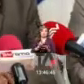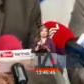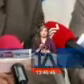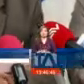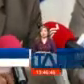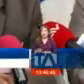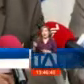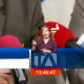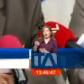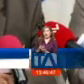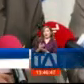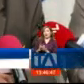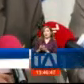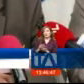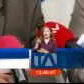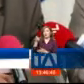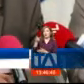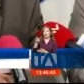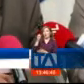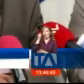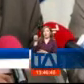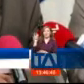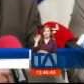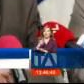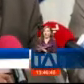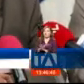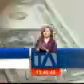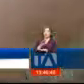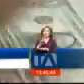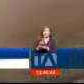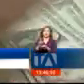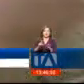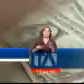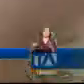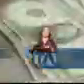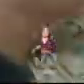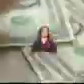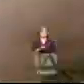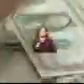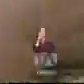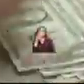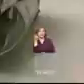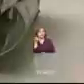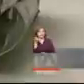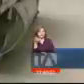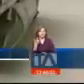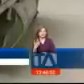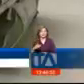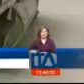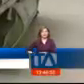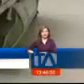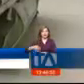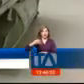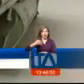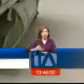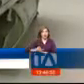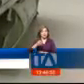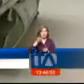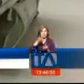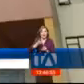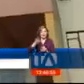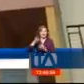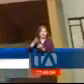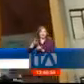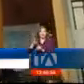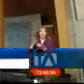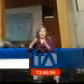plata y que nos olvidemos del dinero, le han dicho al señor director financiero. La falta de dinero que ha motivado el retraso en el cumplimiento de las metas que se trazó